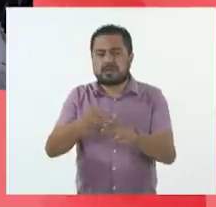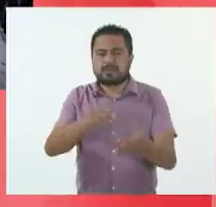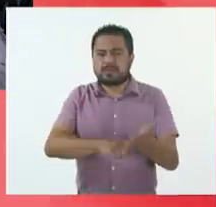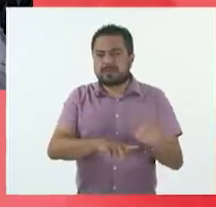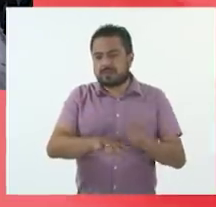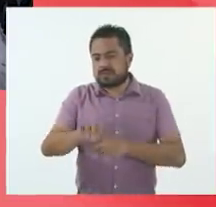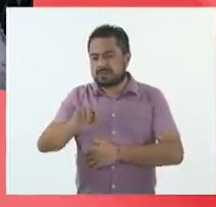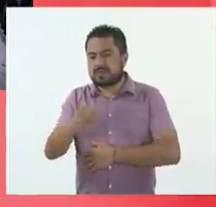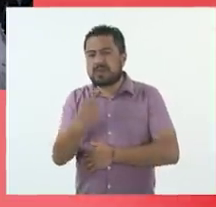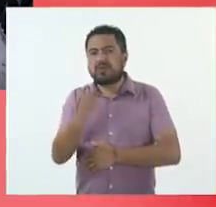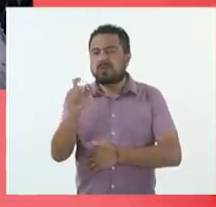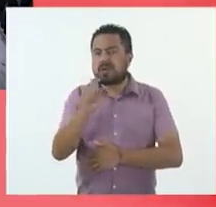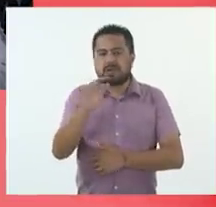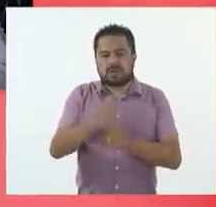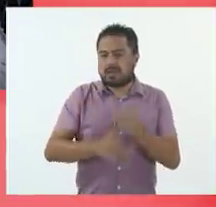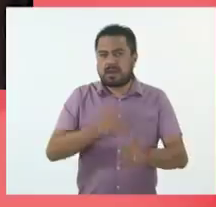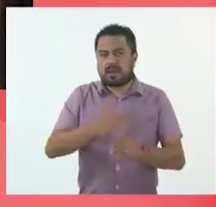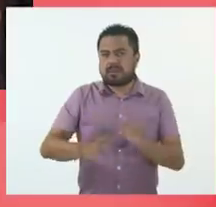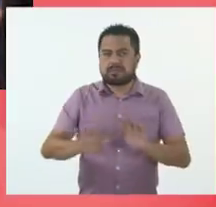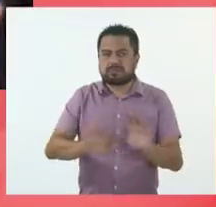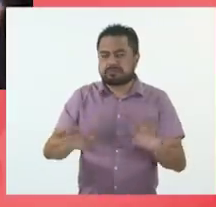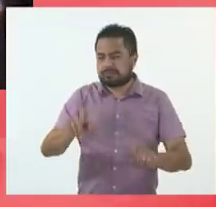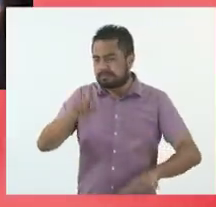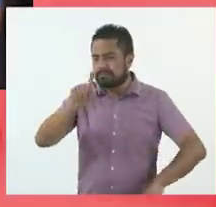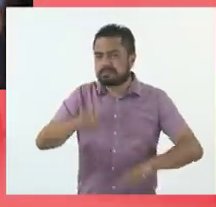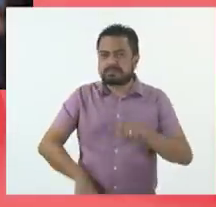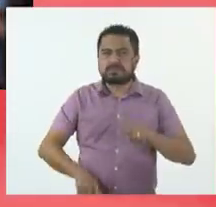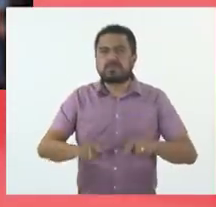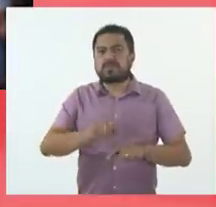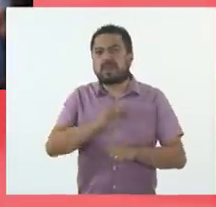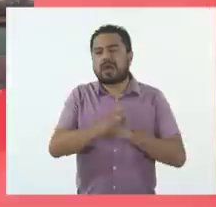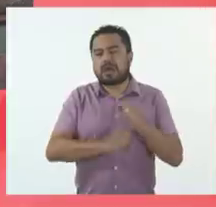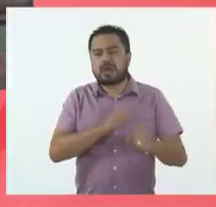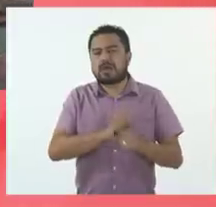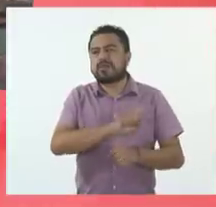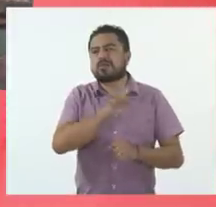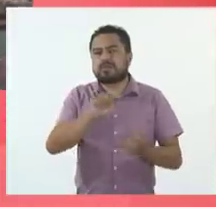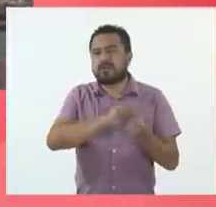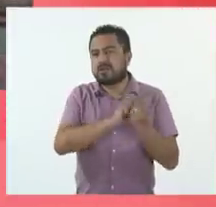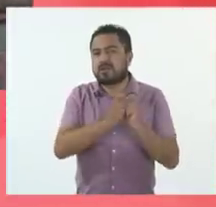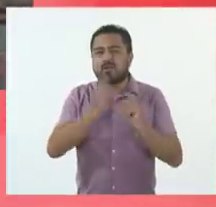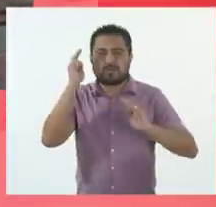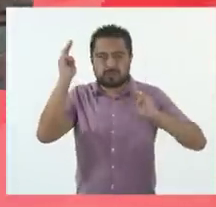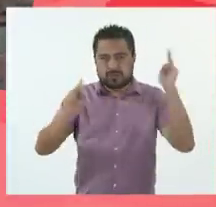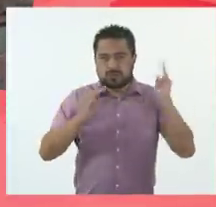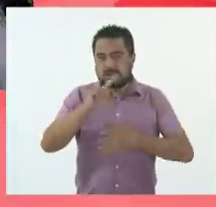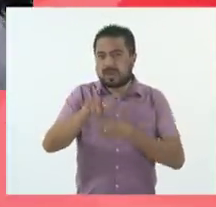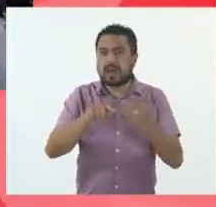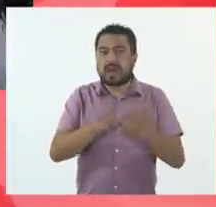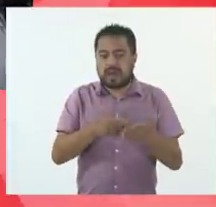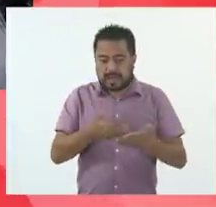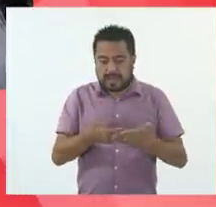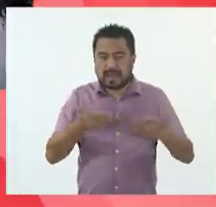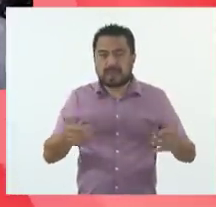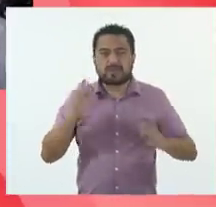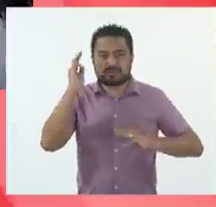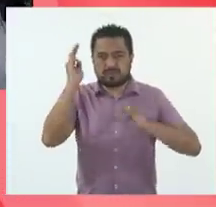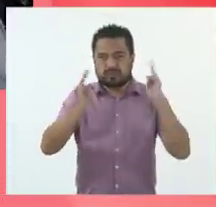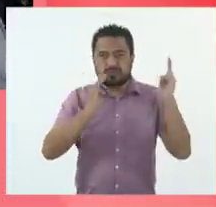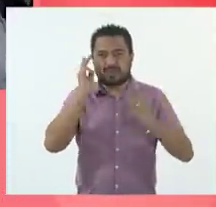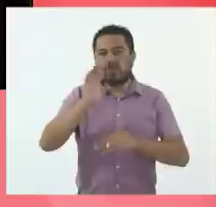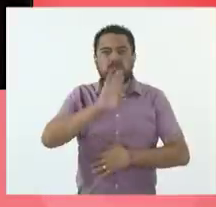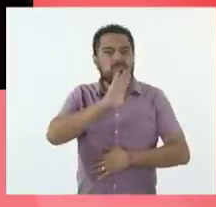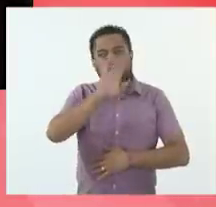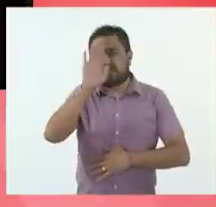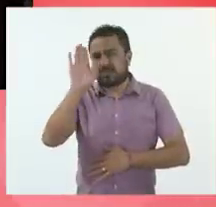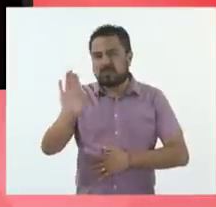ya definitivamente dejó de funcionar. Décadas después se transformó en un museo de sitio que es hasta ahora el Museo de la